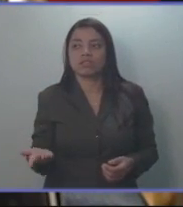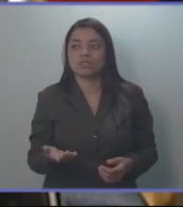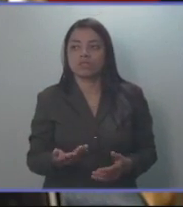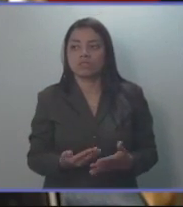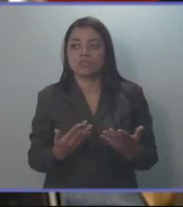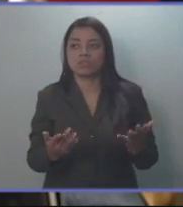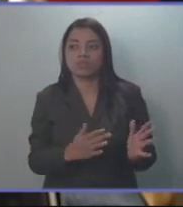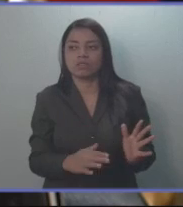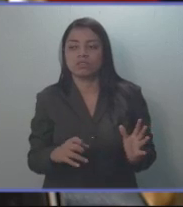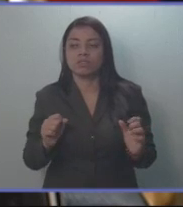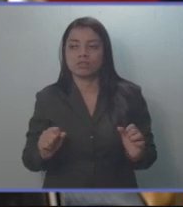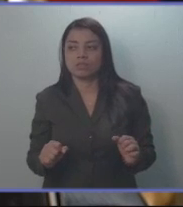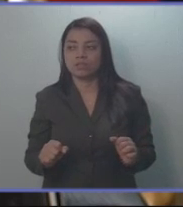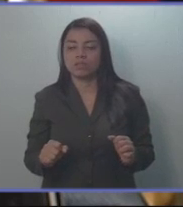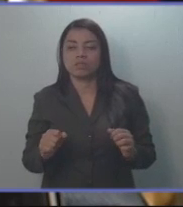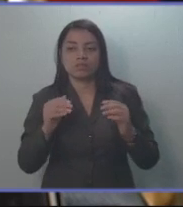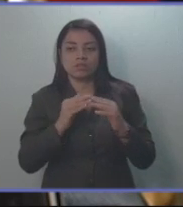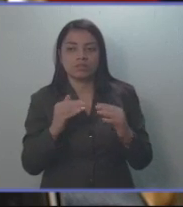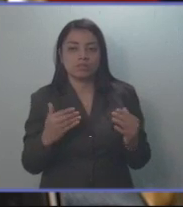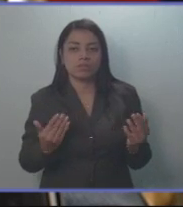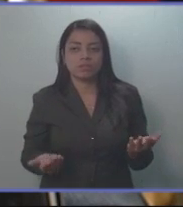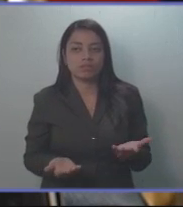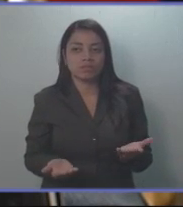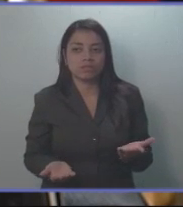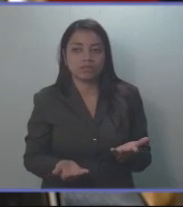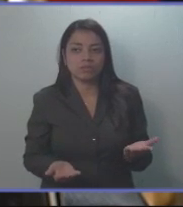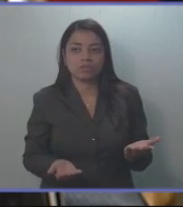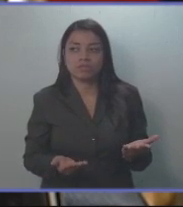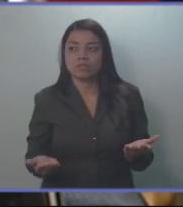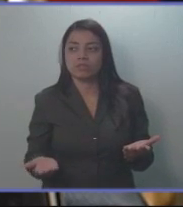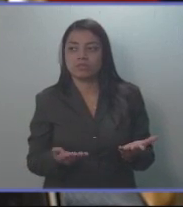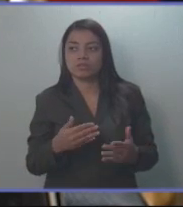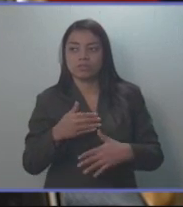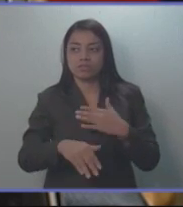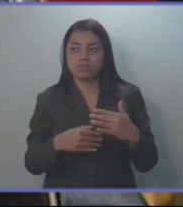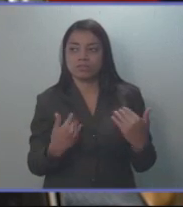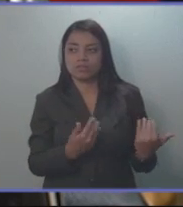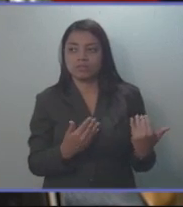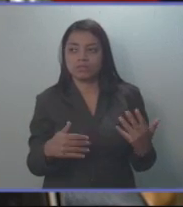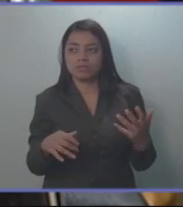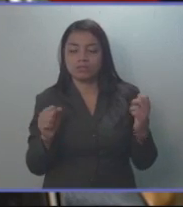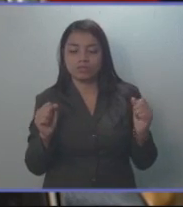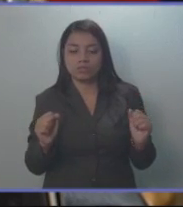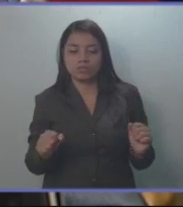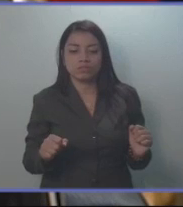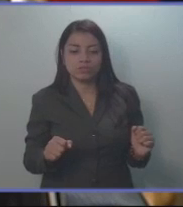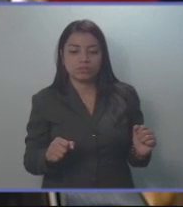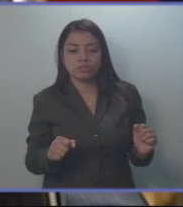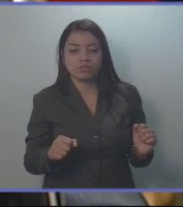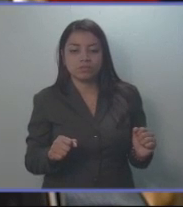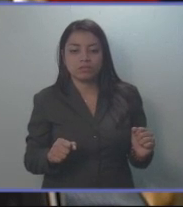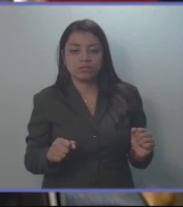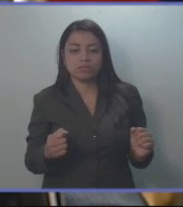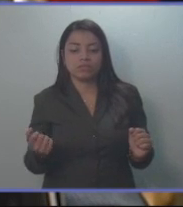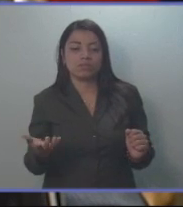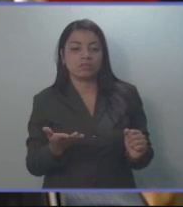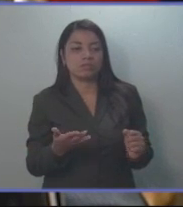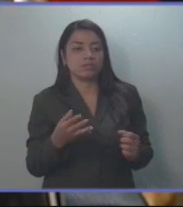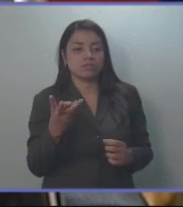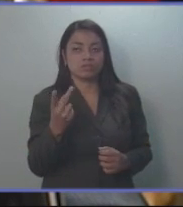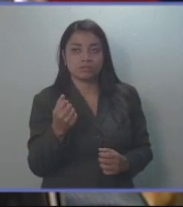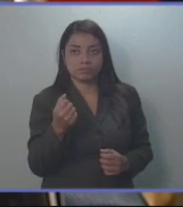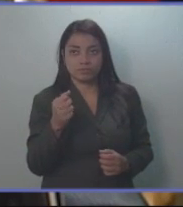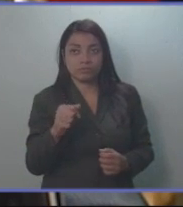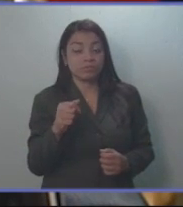Y lo hicimos. Se dispuso que las 800 toneladas, 500 toneladas,